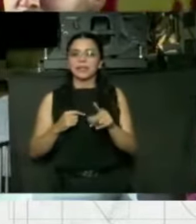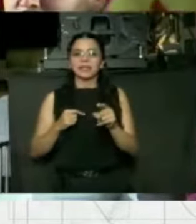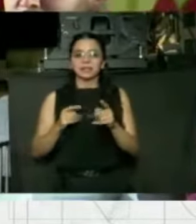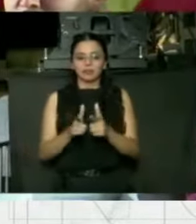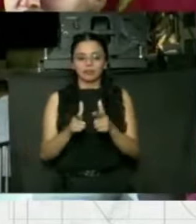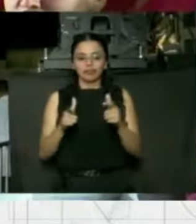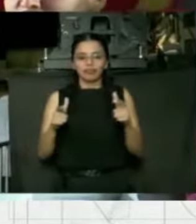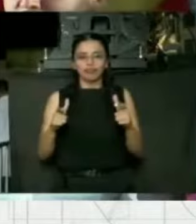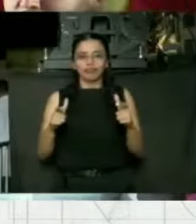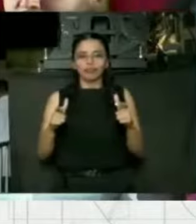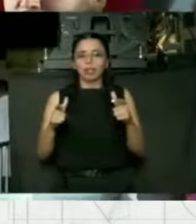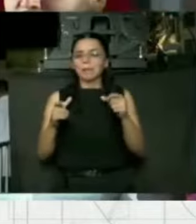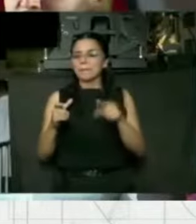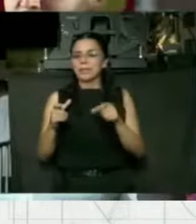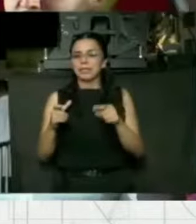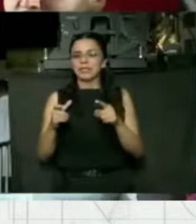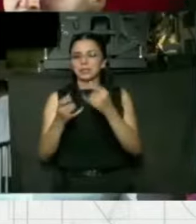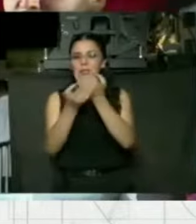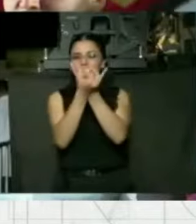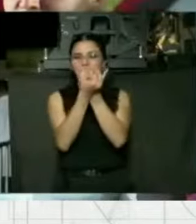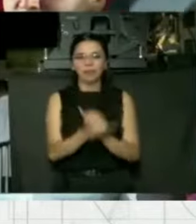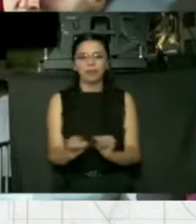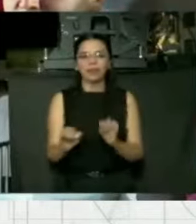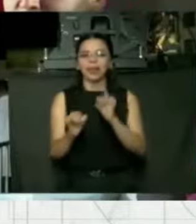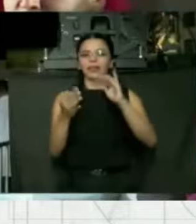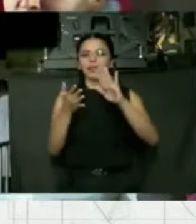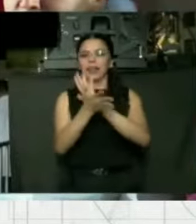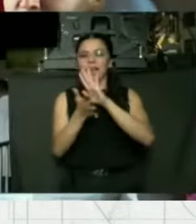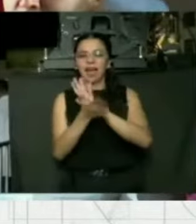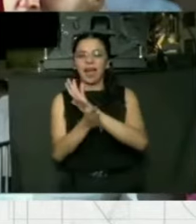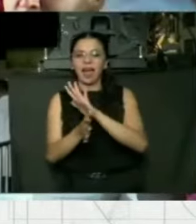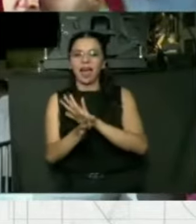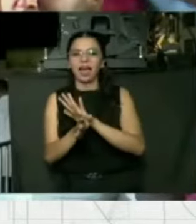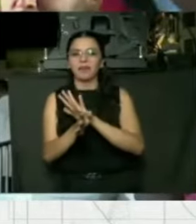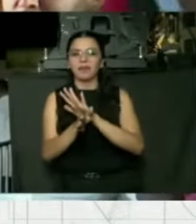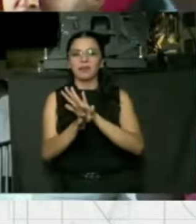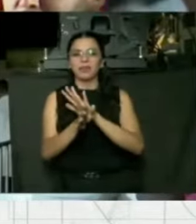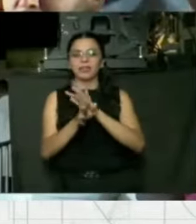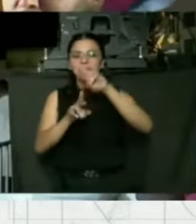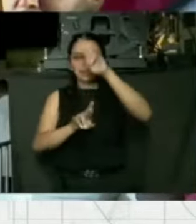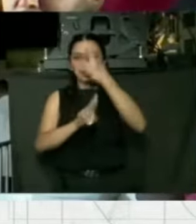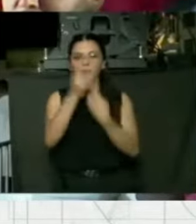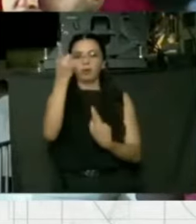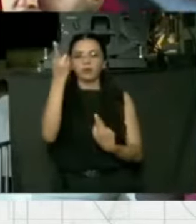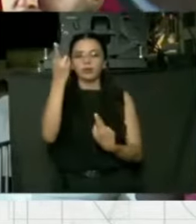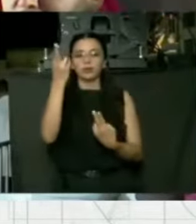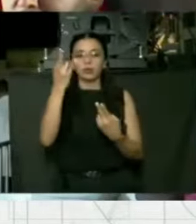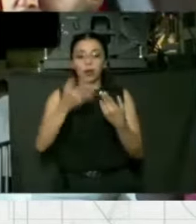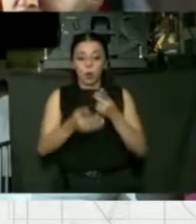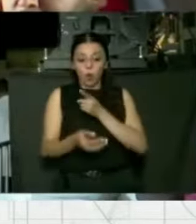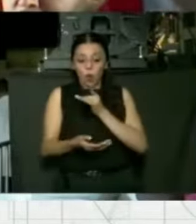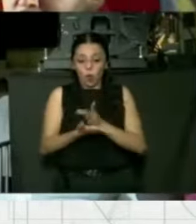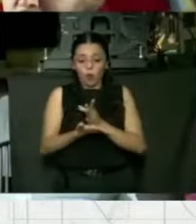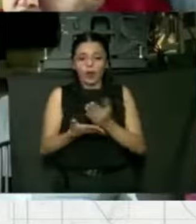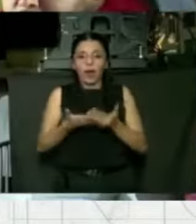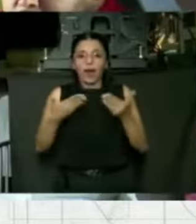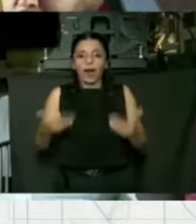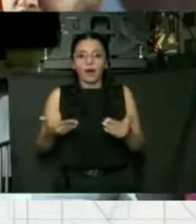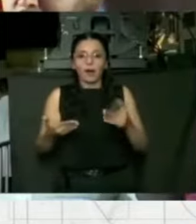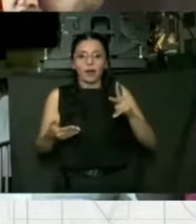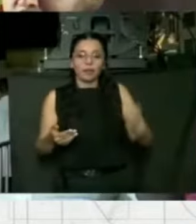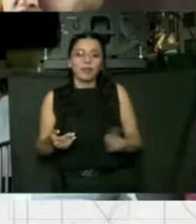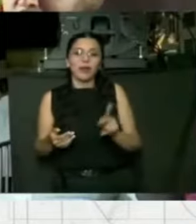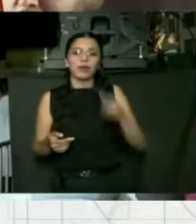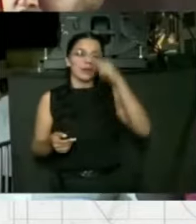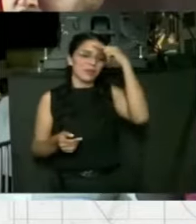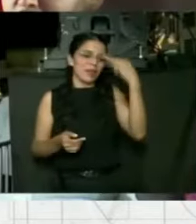tamaño que la independencia, que la reforma, que la revolución, solo que ahora el pueblo de México